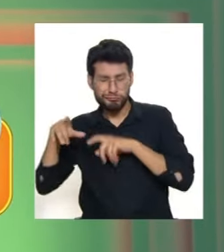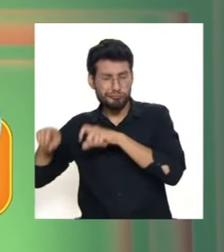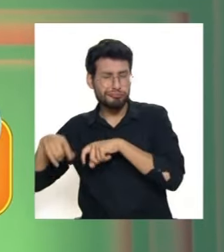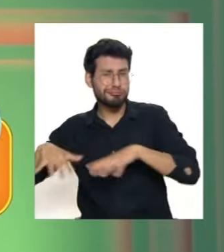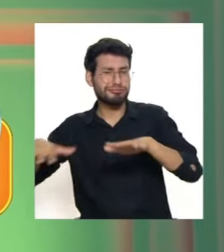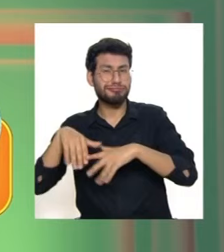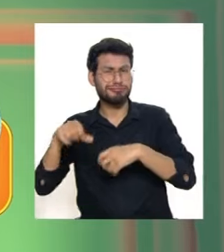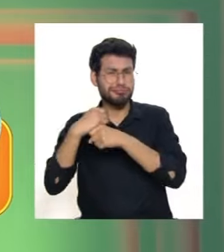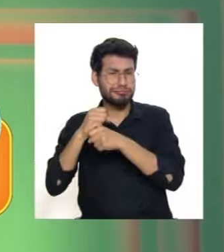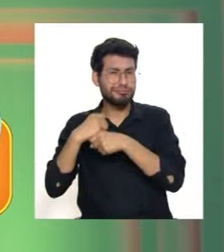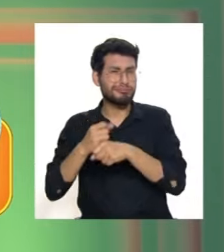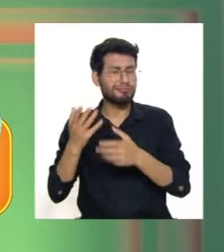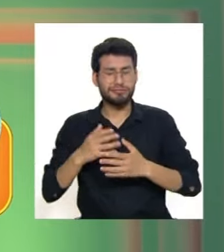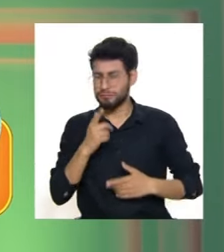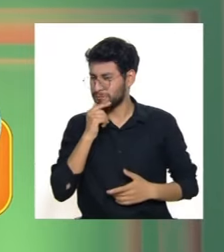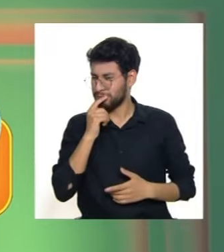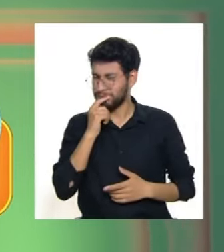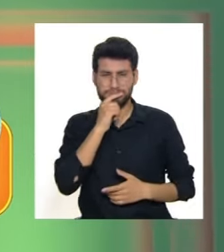creado